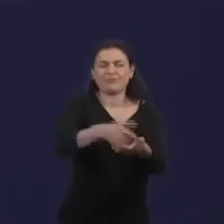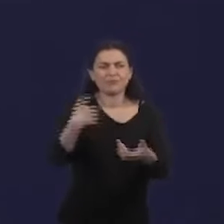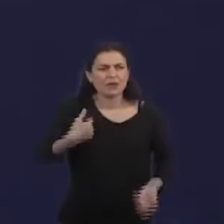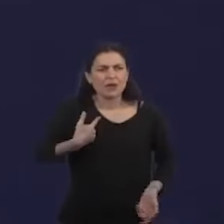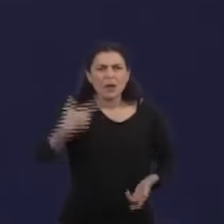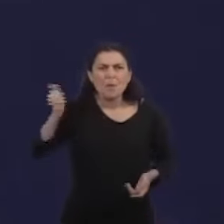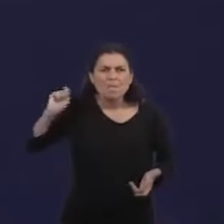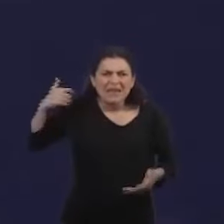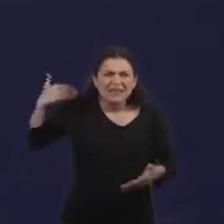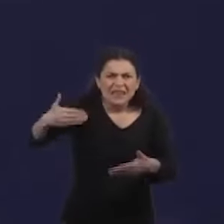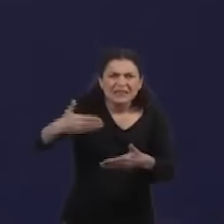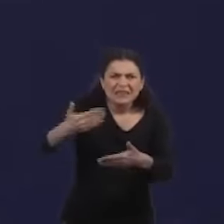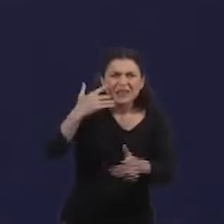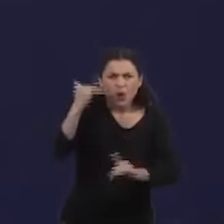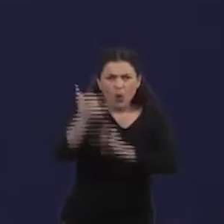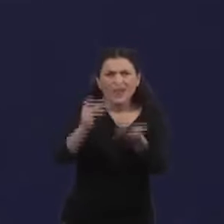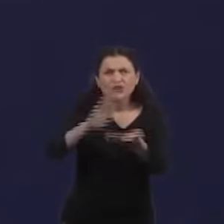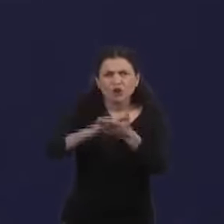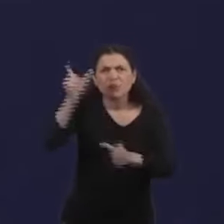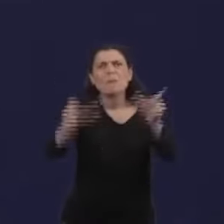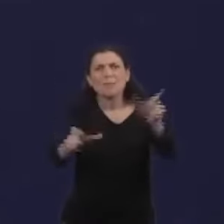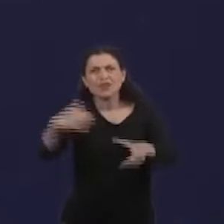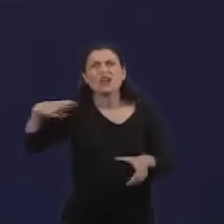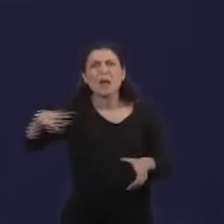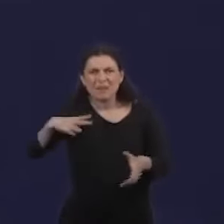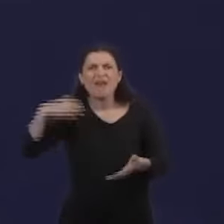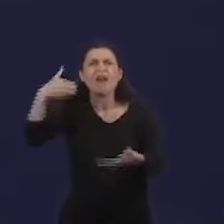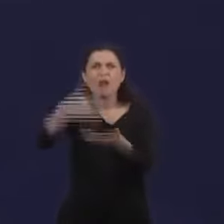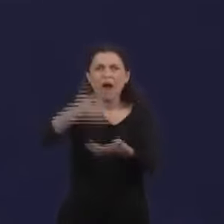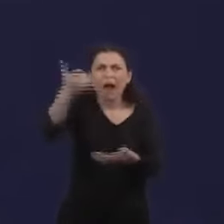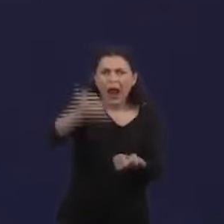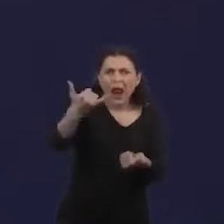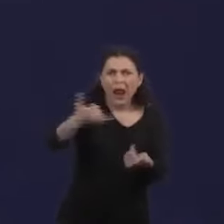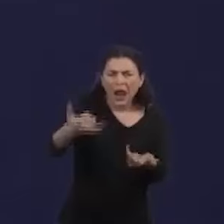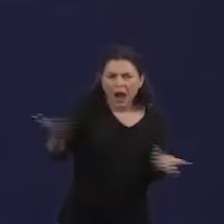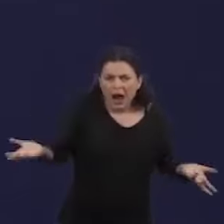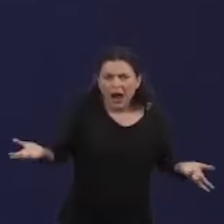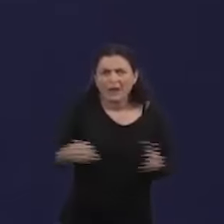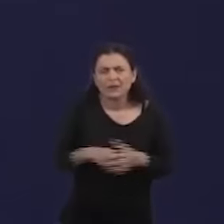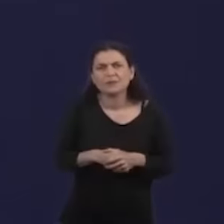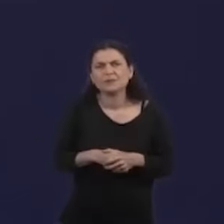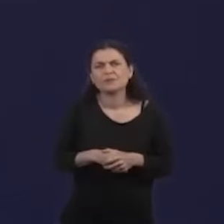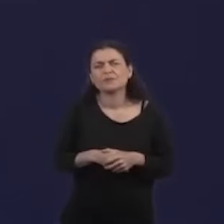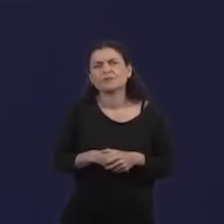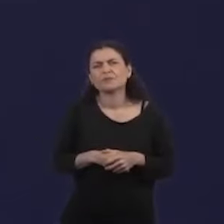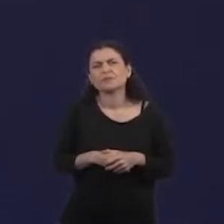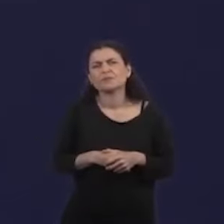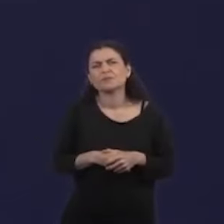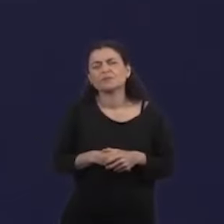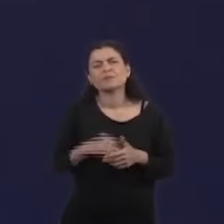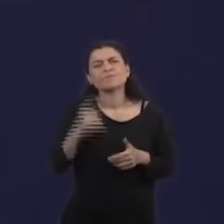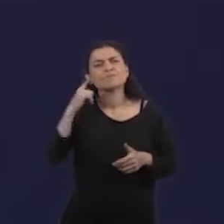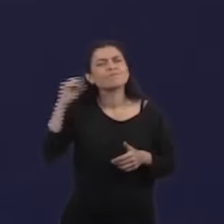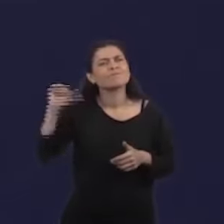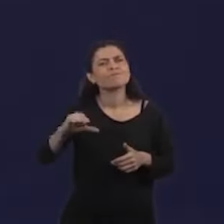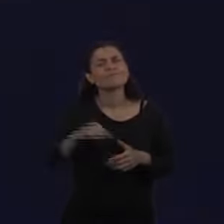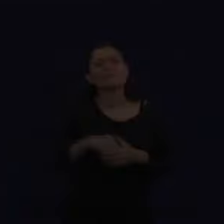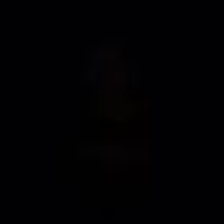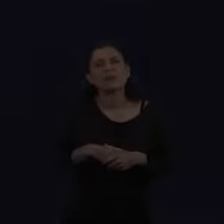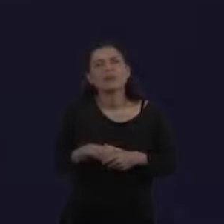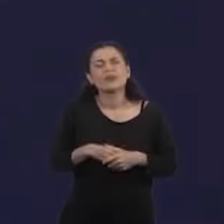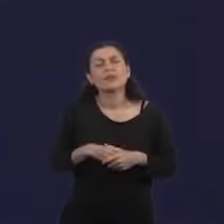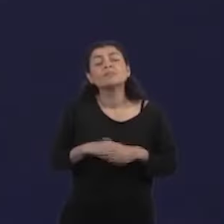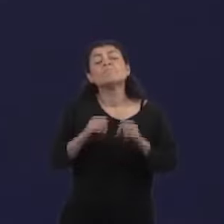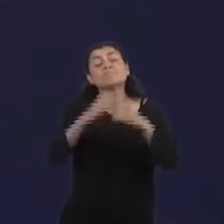inversiones si querés anterior vas a ha el gobierno anterior Dale me muero de ganas tampoco se concretaron muchas de